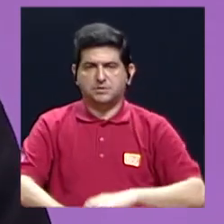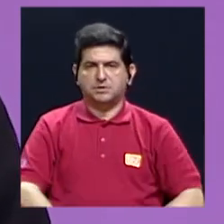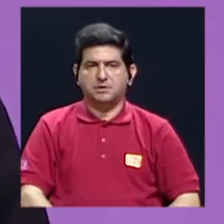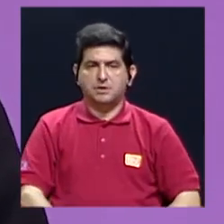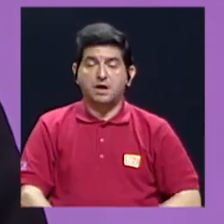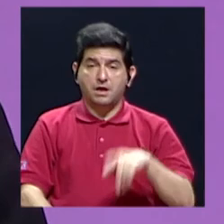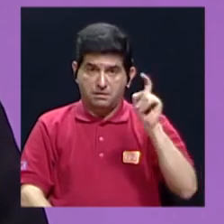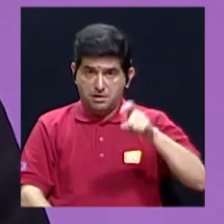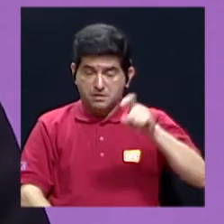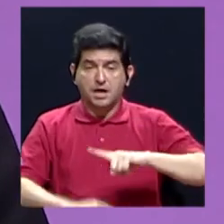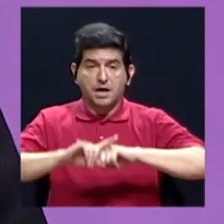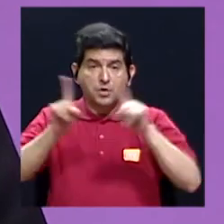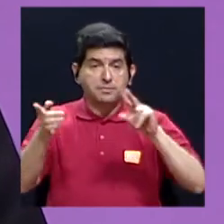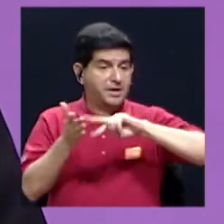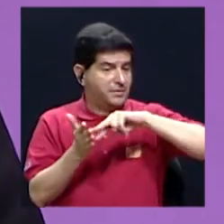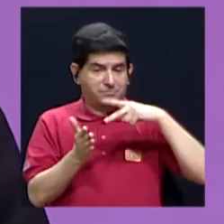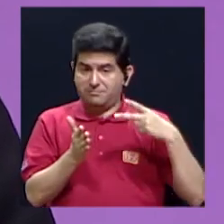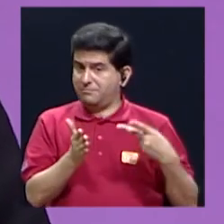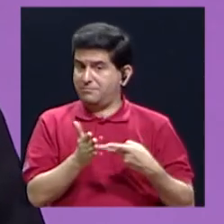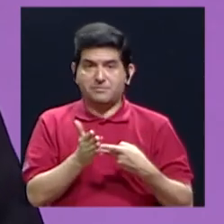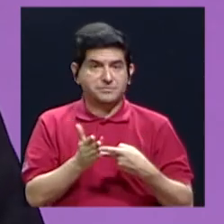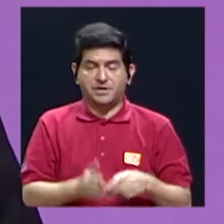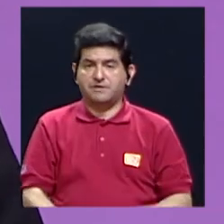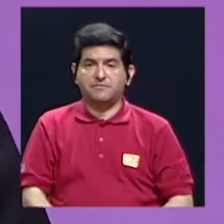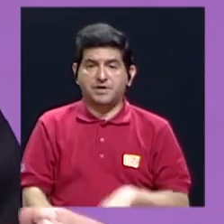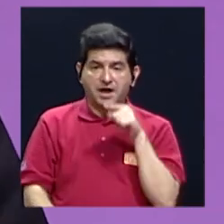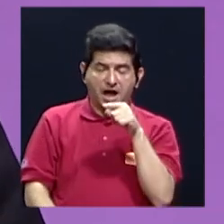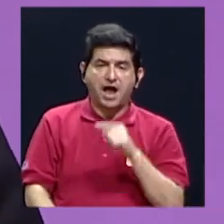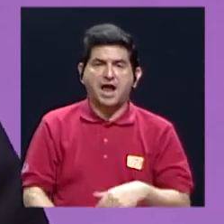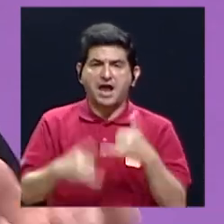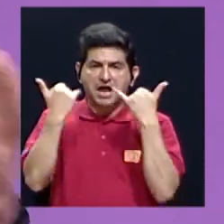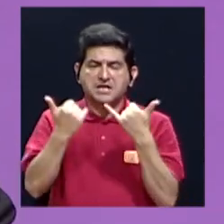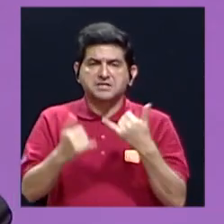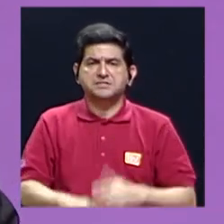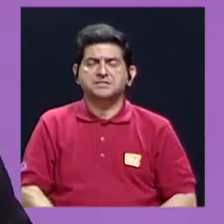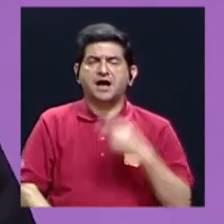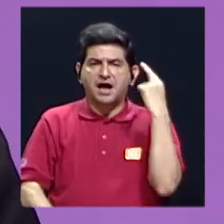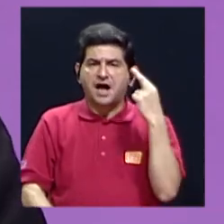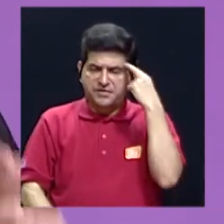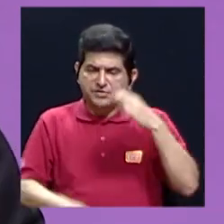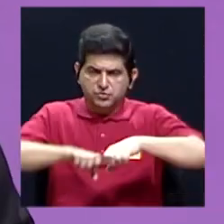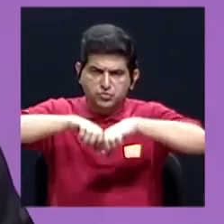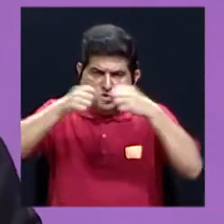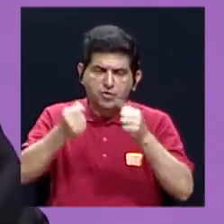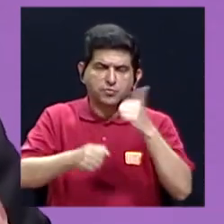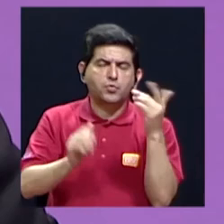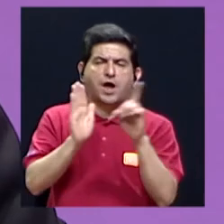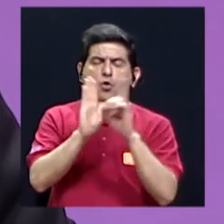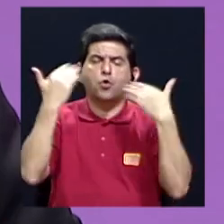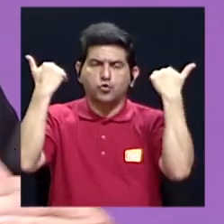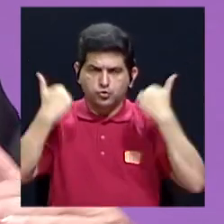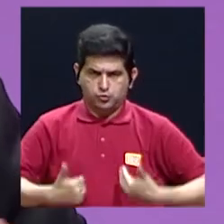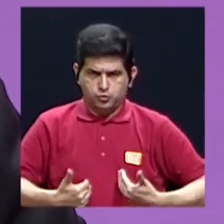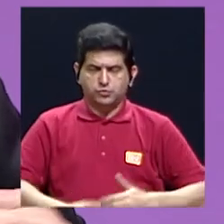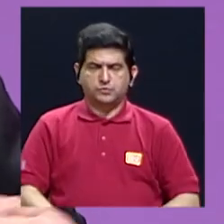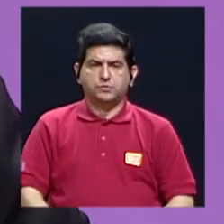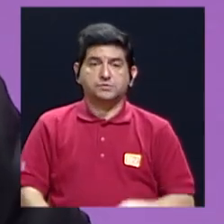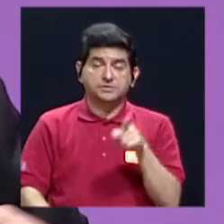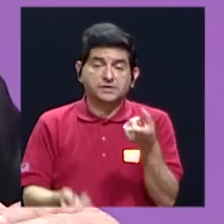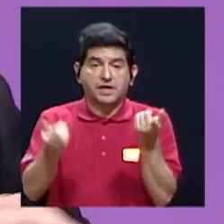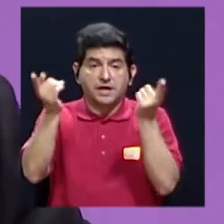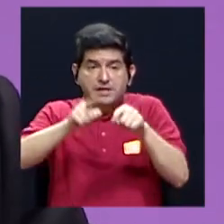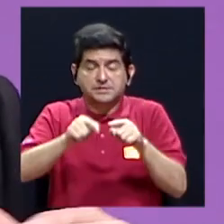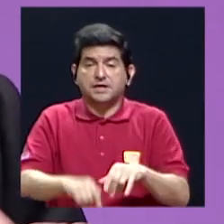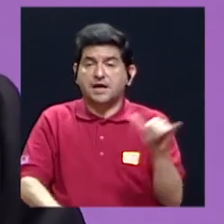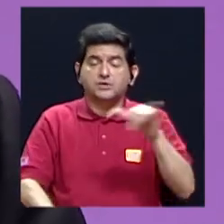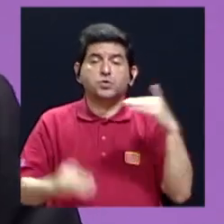Que debe ser protegido, pero eso no significa invocar el embrión como una justificación para violar otros derechos humanos que están, digamos, a